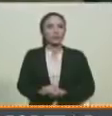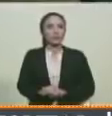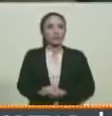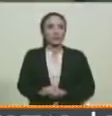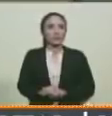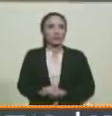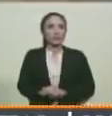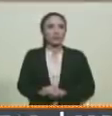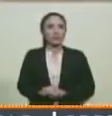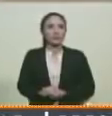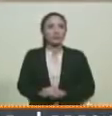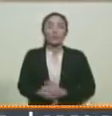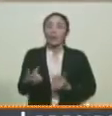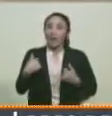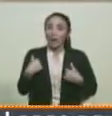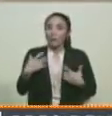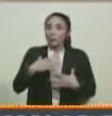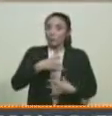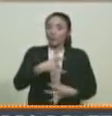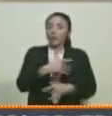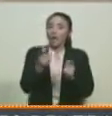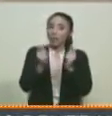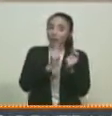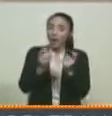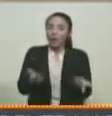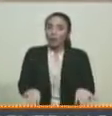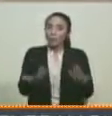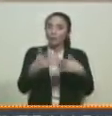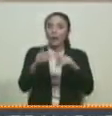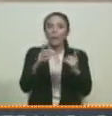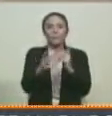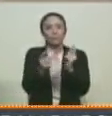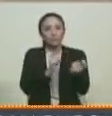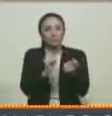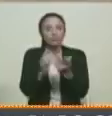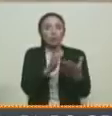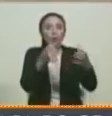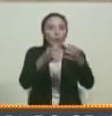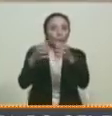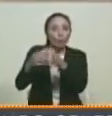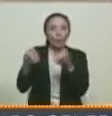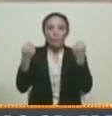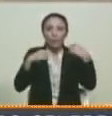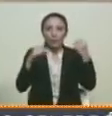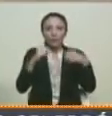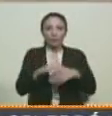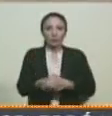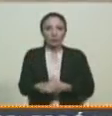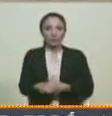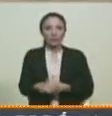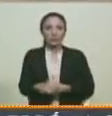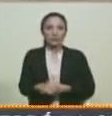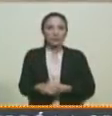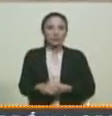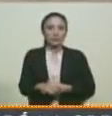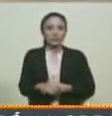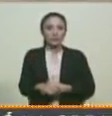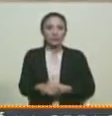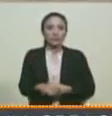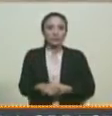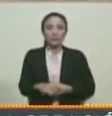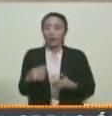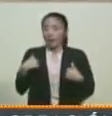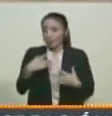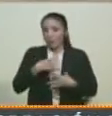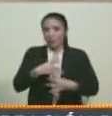Pero yo prefiero el diálogo, la palabra, el debate, las acciones políticas en la democracia, la libertad, la paz. Yo prefiero